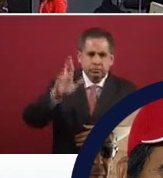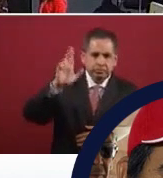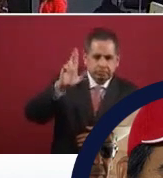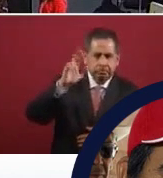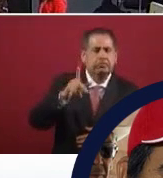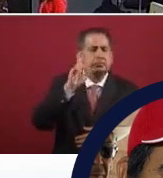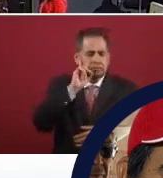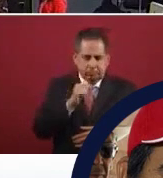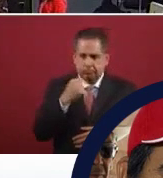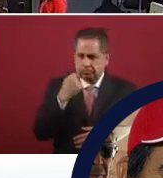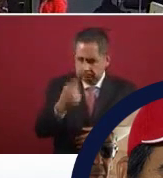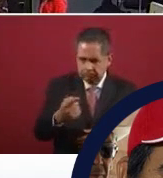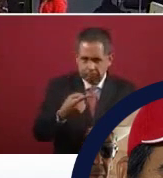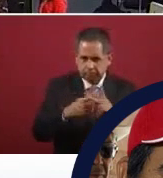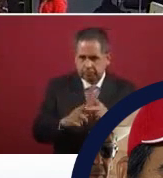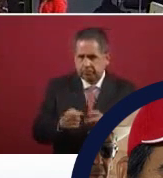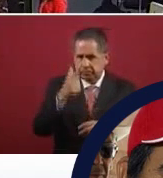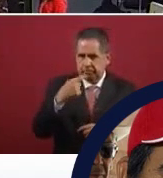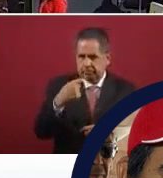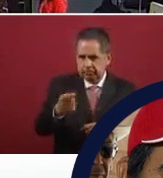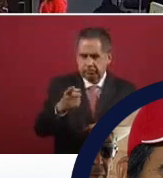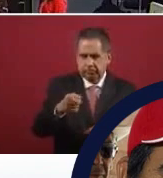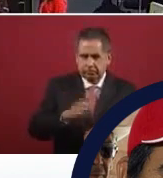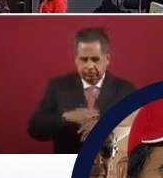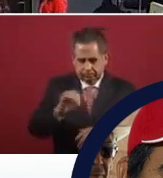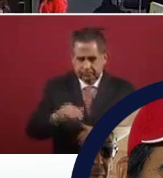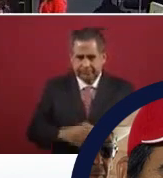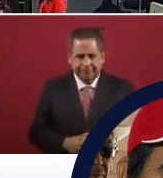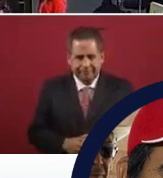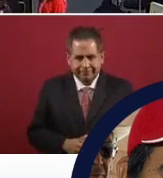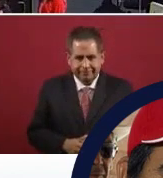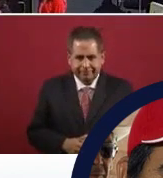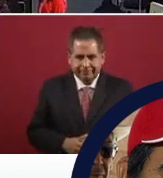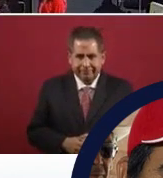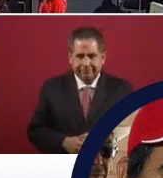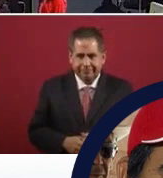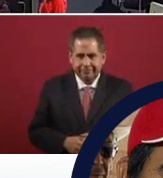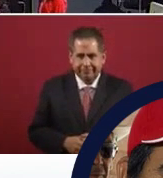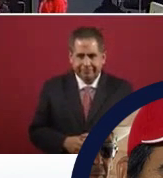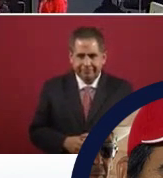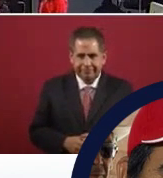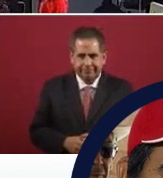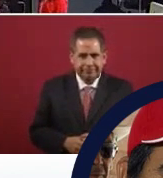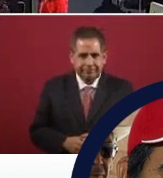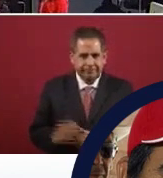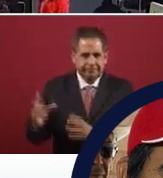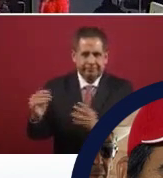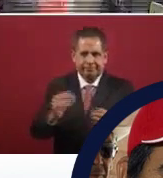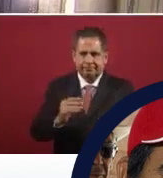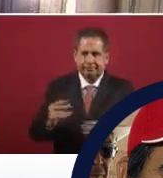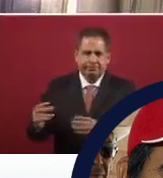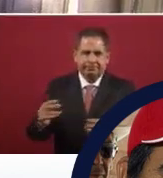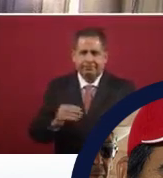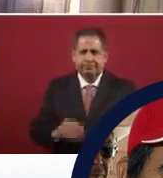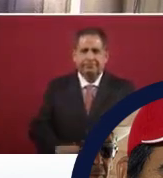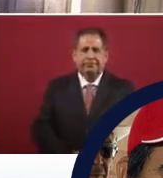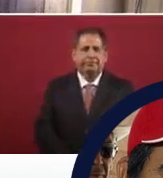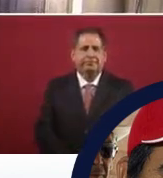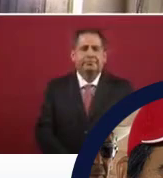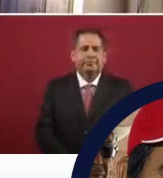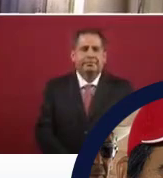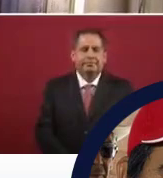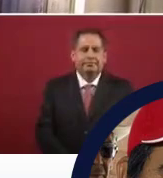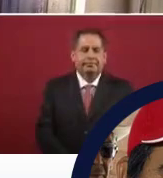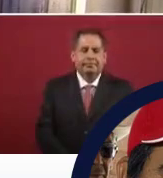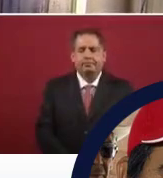territorio de la tribu Yaqui. Y el plan C que surgió después de que empezaron a construir, que es